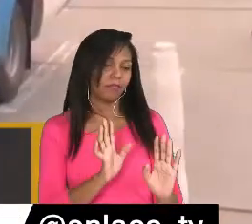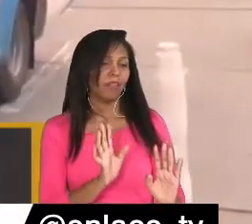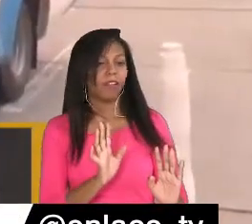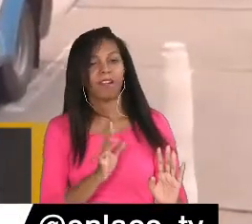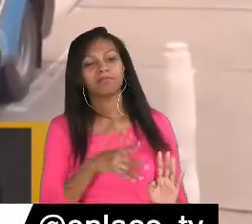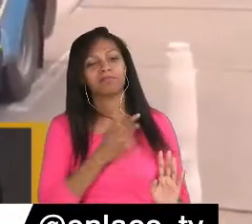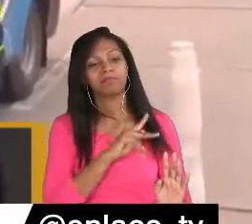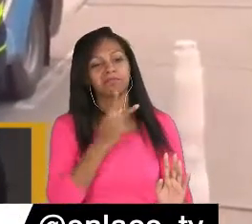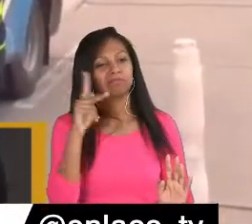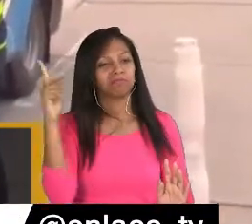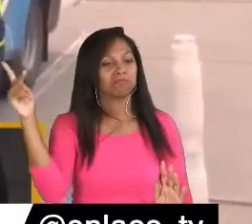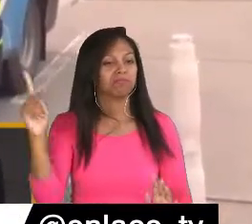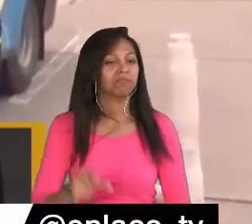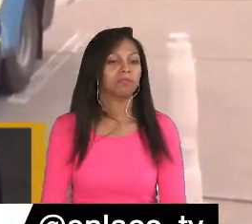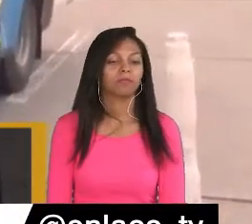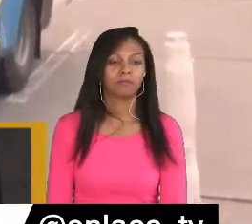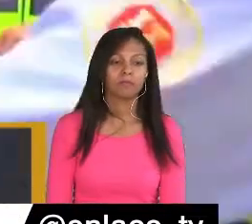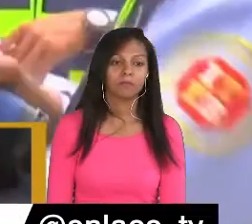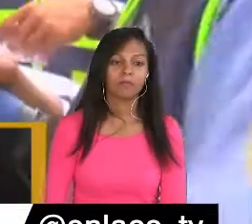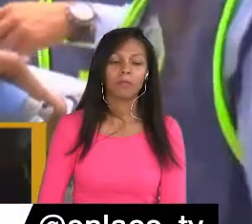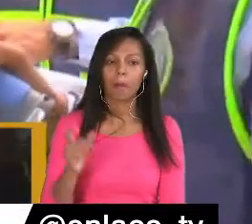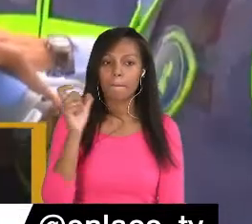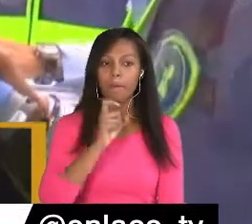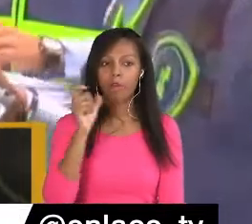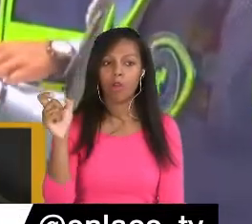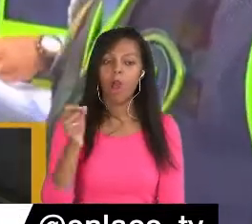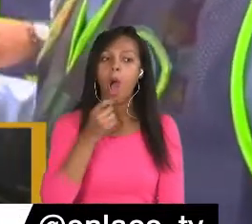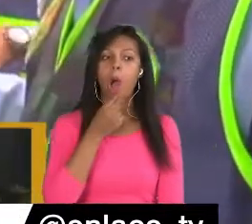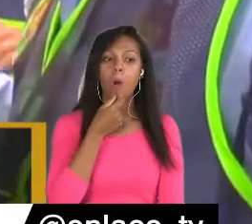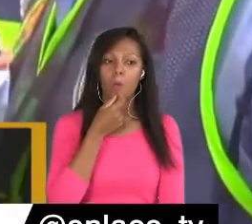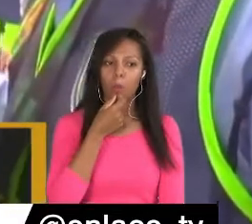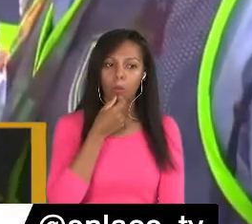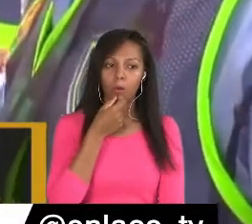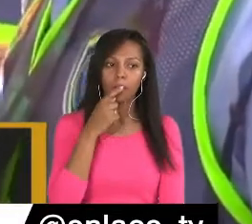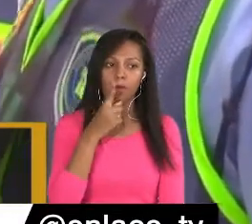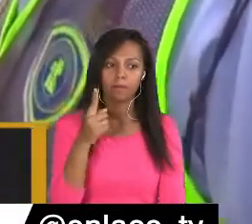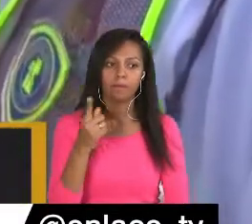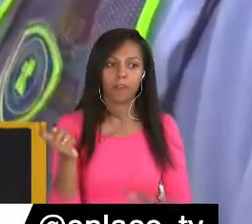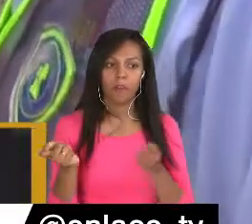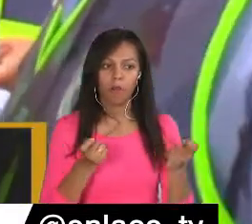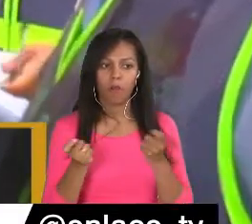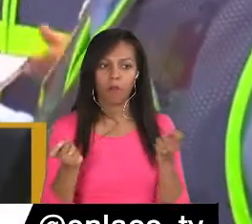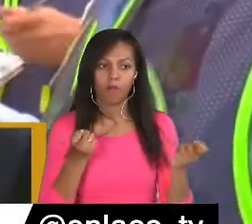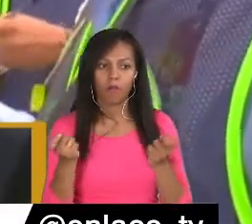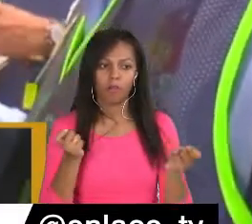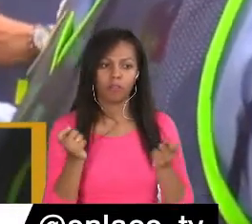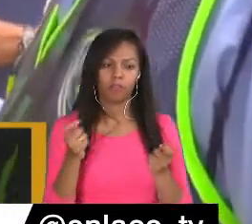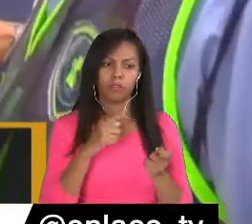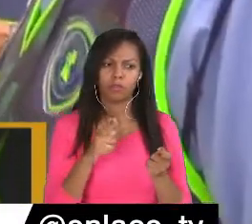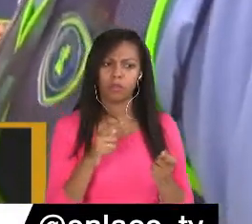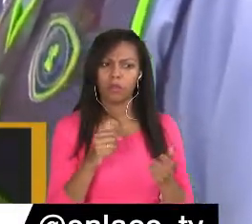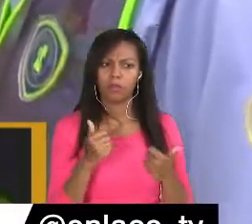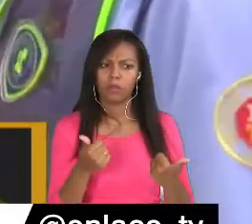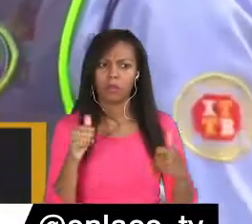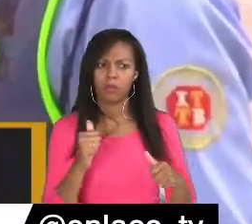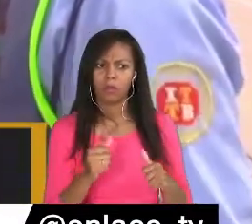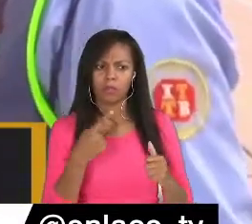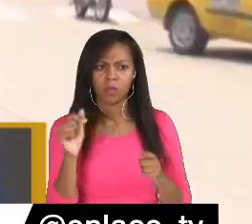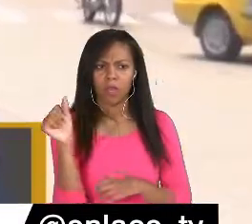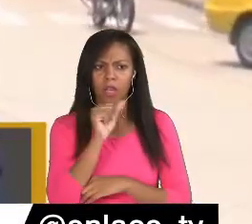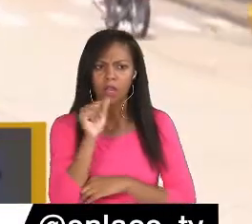viajar. Por ello, agentes de tránsito llevaron a cabo controles de seguridad para verificar el estado y documentación vigente del